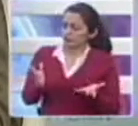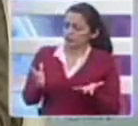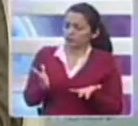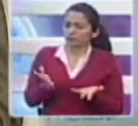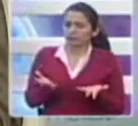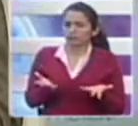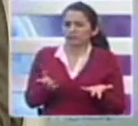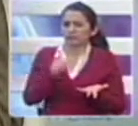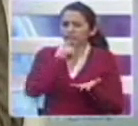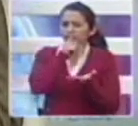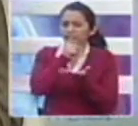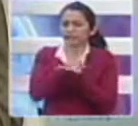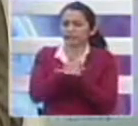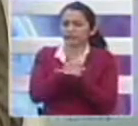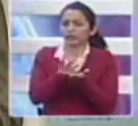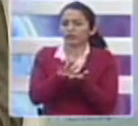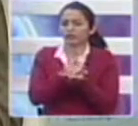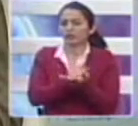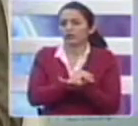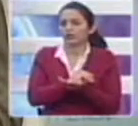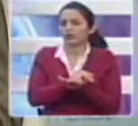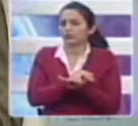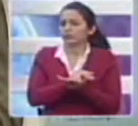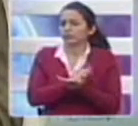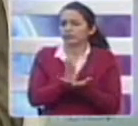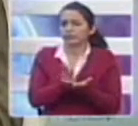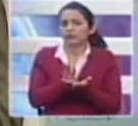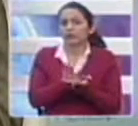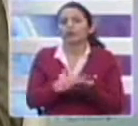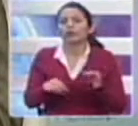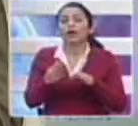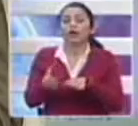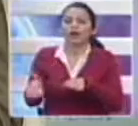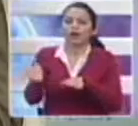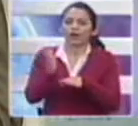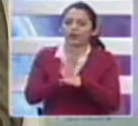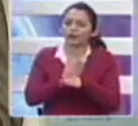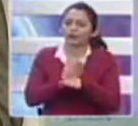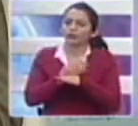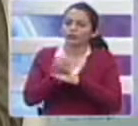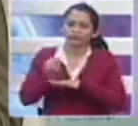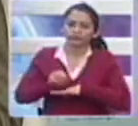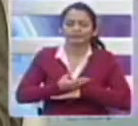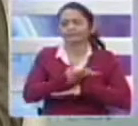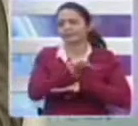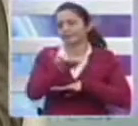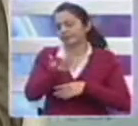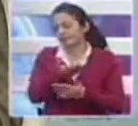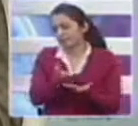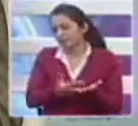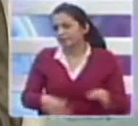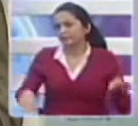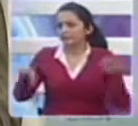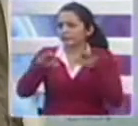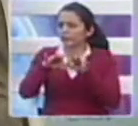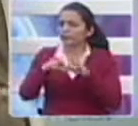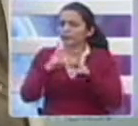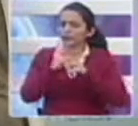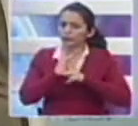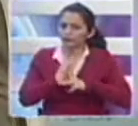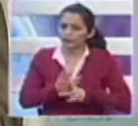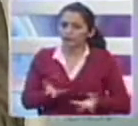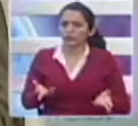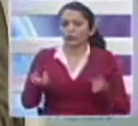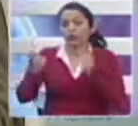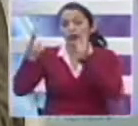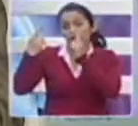año se ha logrado ir disminuyendo. Creo que eso a través de la concienciación ciudadana se ha logrado, se ha conseguido, se ha dado buenas respuestas. En